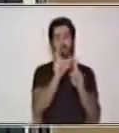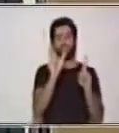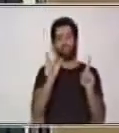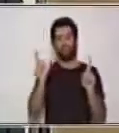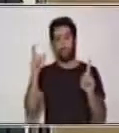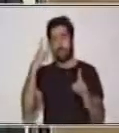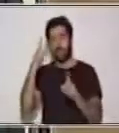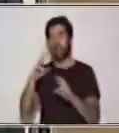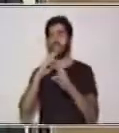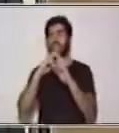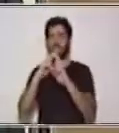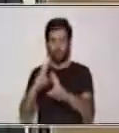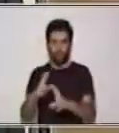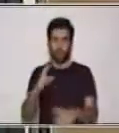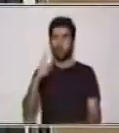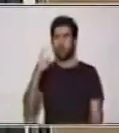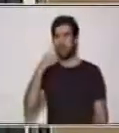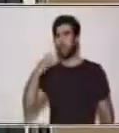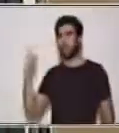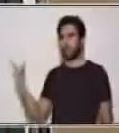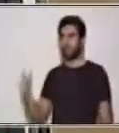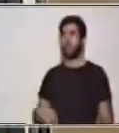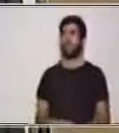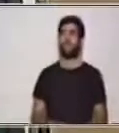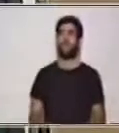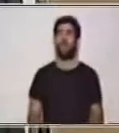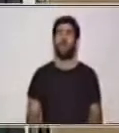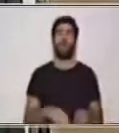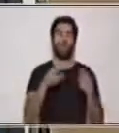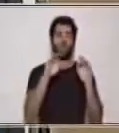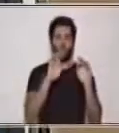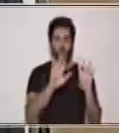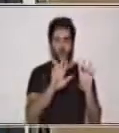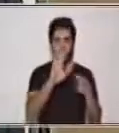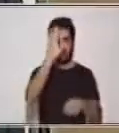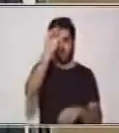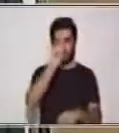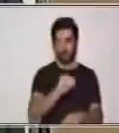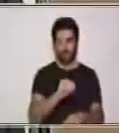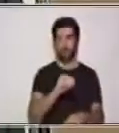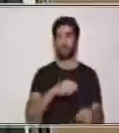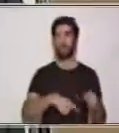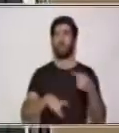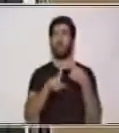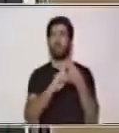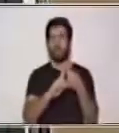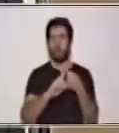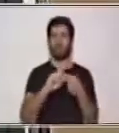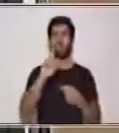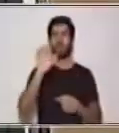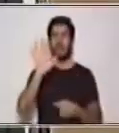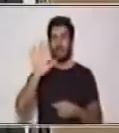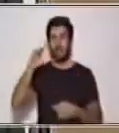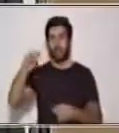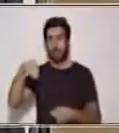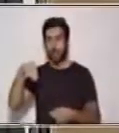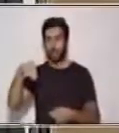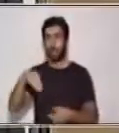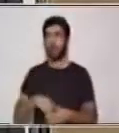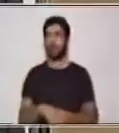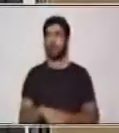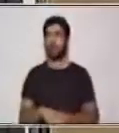la respuesta. La primera raíz más la segunda raíz